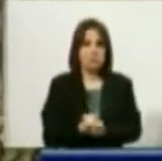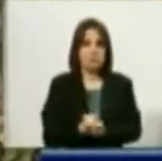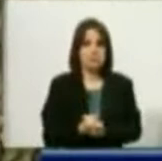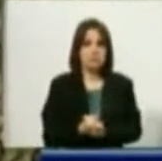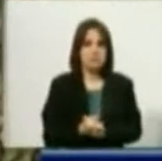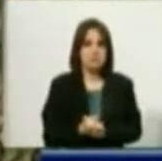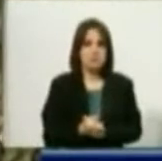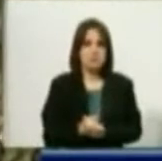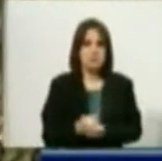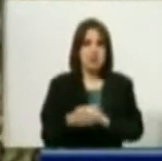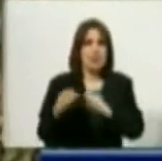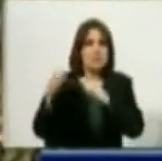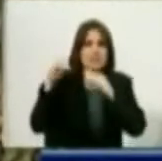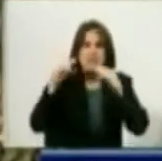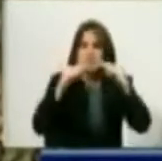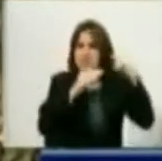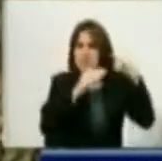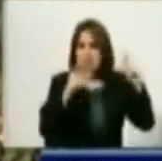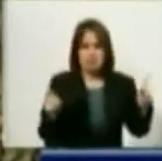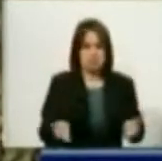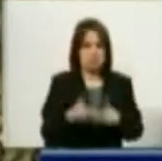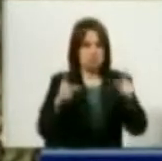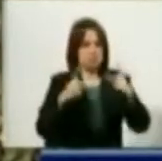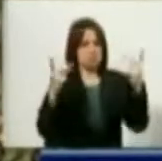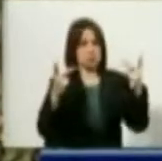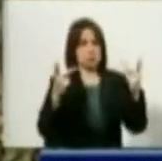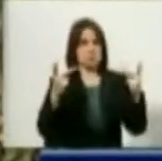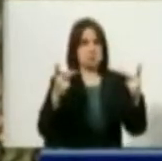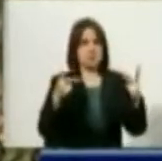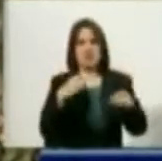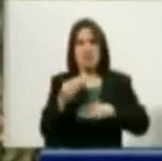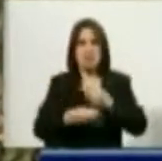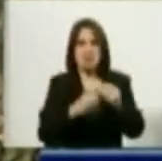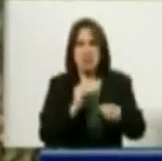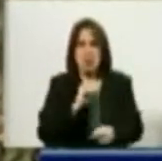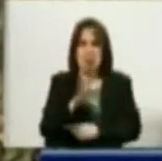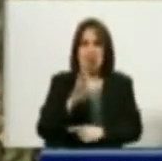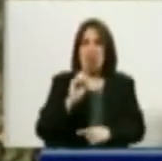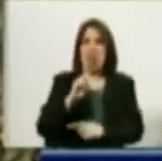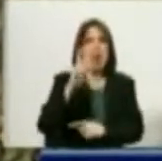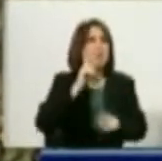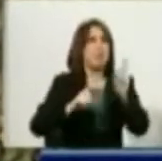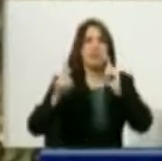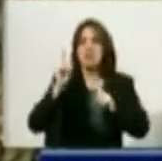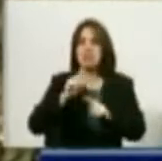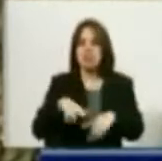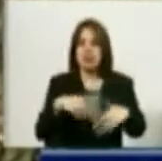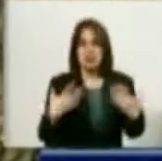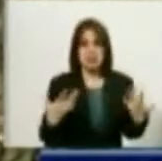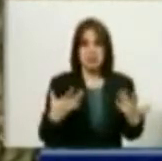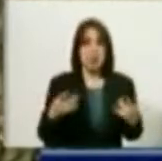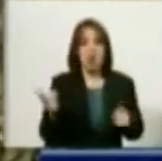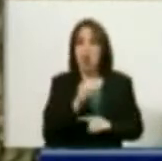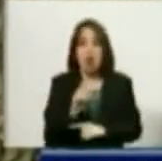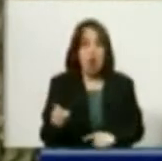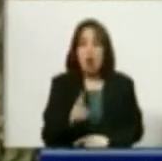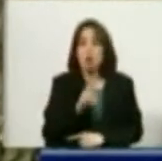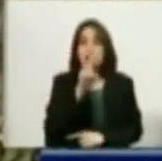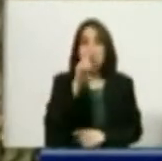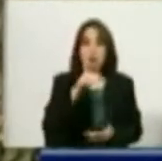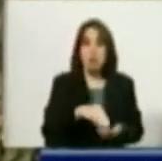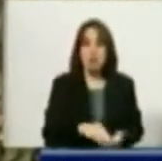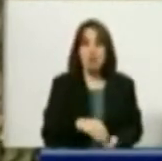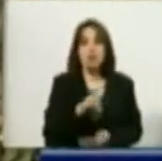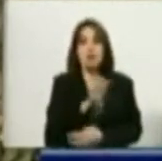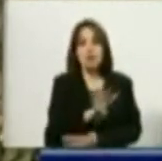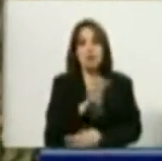de la patilla Y de esa gente va a salir abstención No compadre el titular va a ser dos mil cuatrocientos